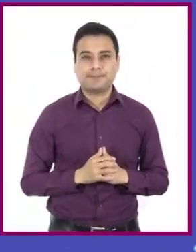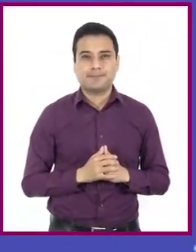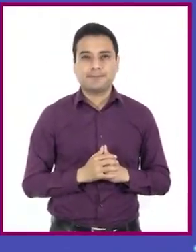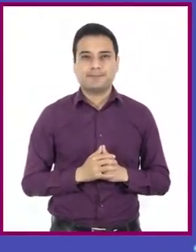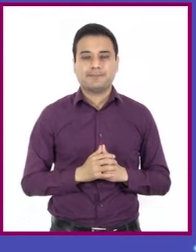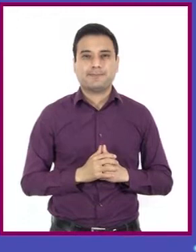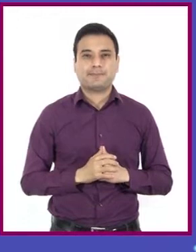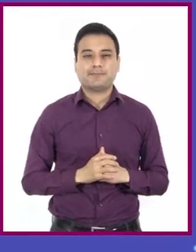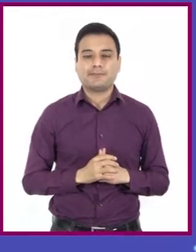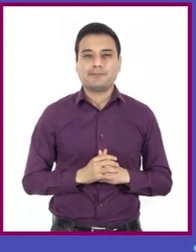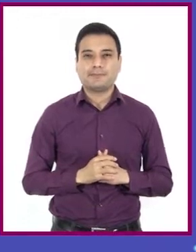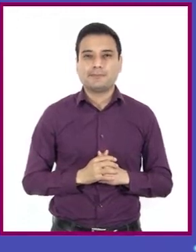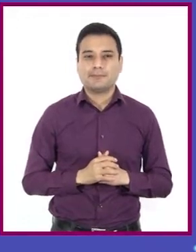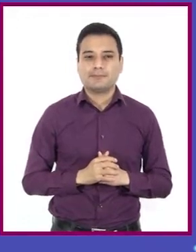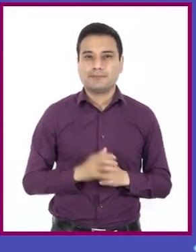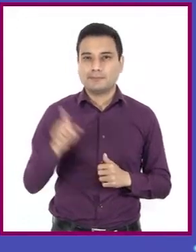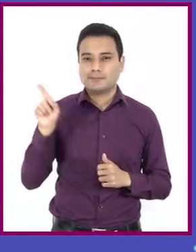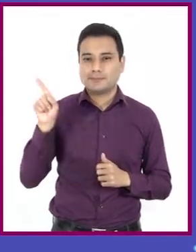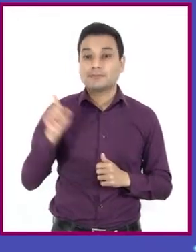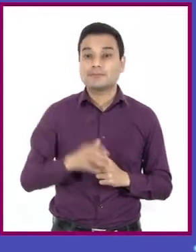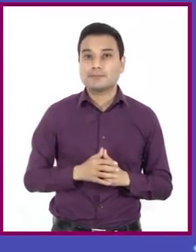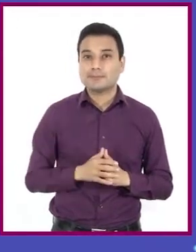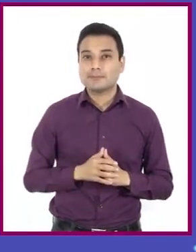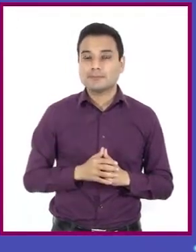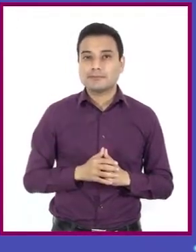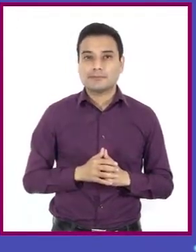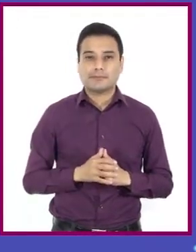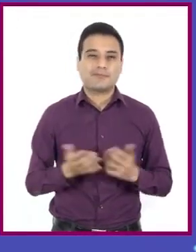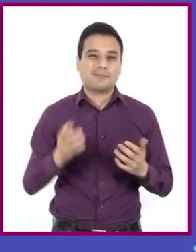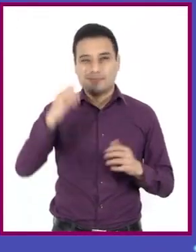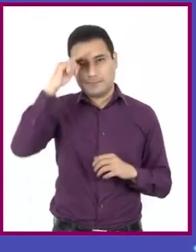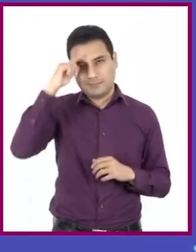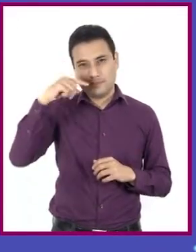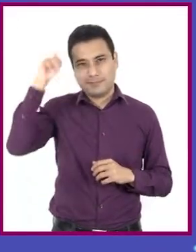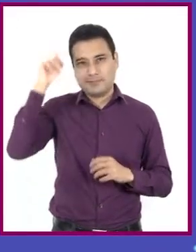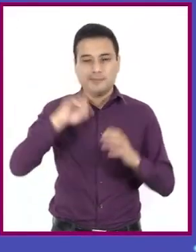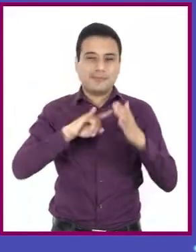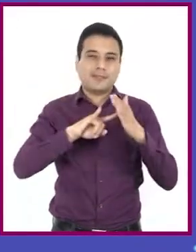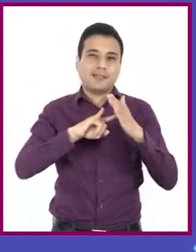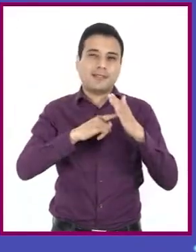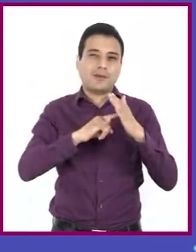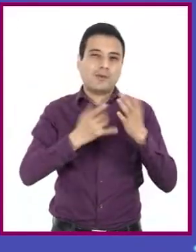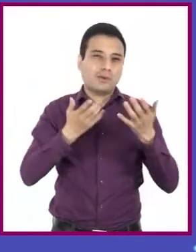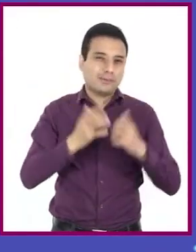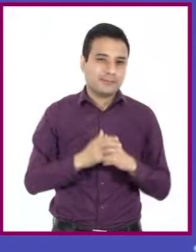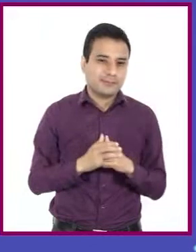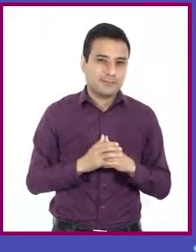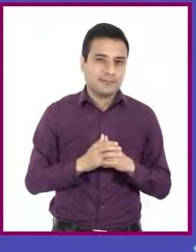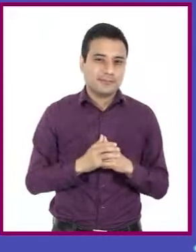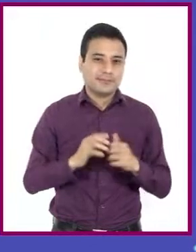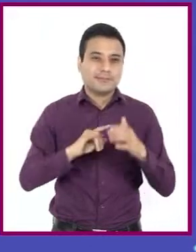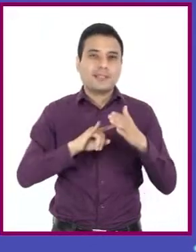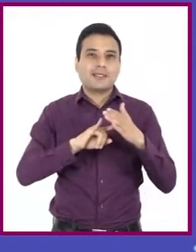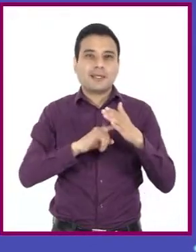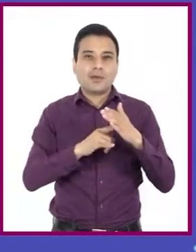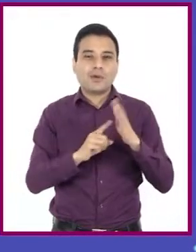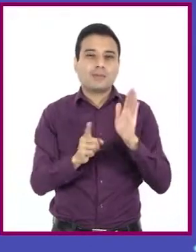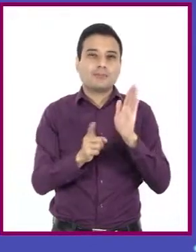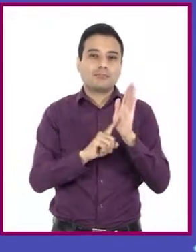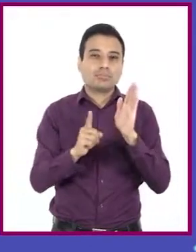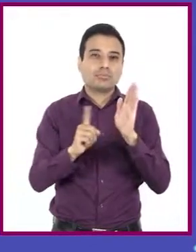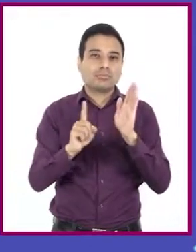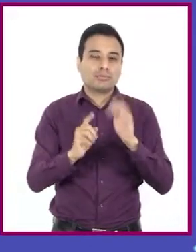Veamos. Ay, maestro, pues eso es muy sencillo. Un reloj despertador y un reloj despertador, pero